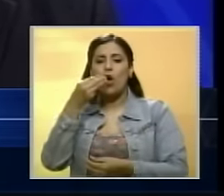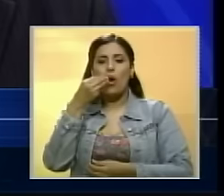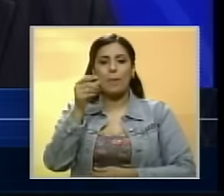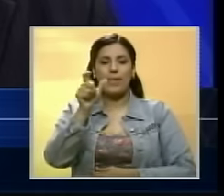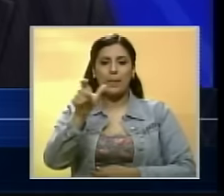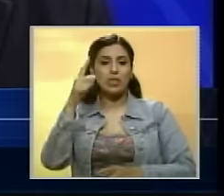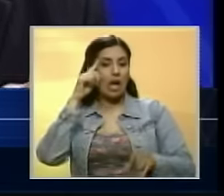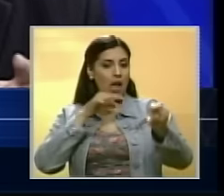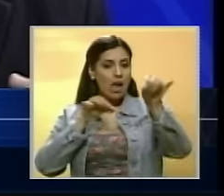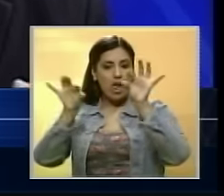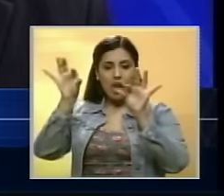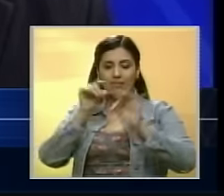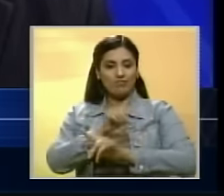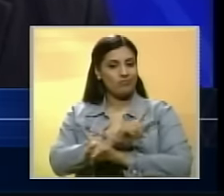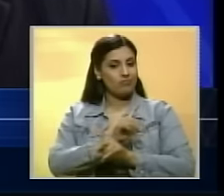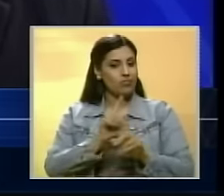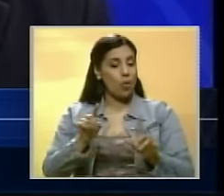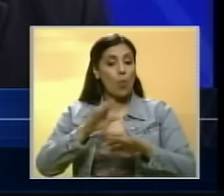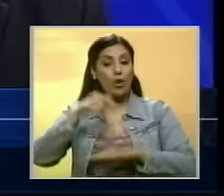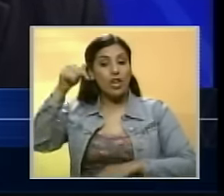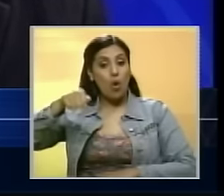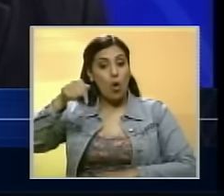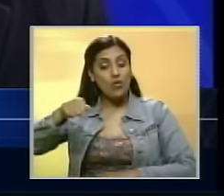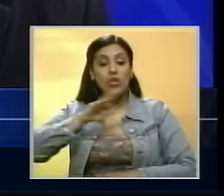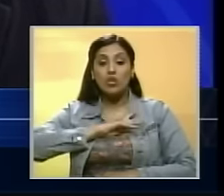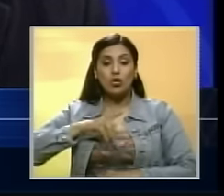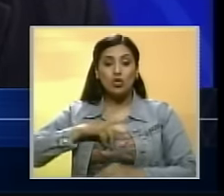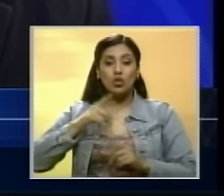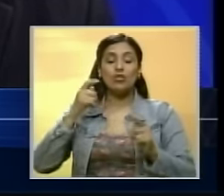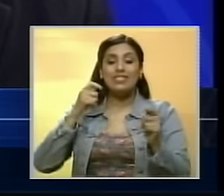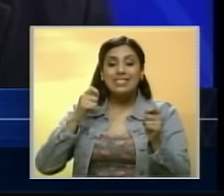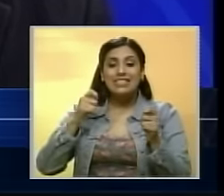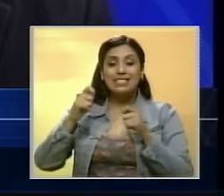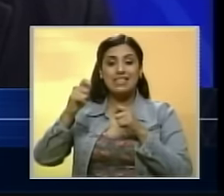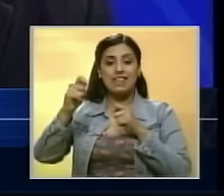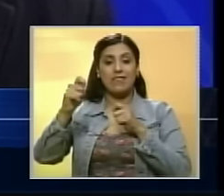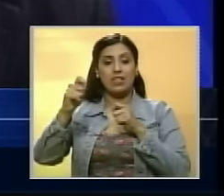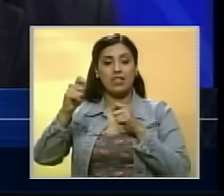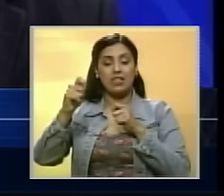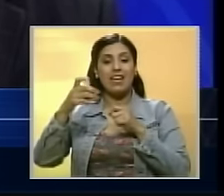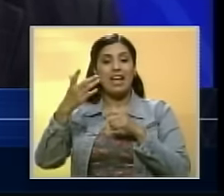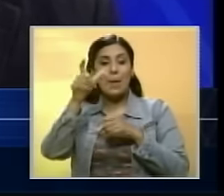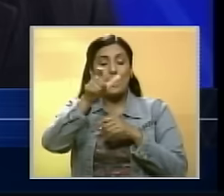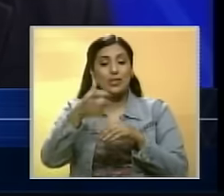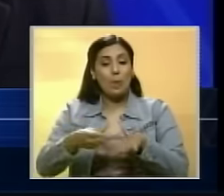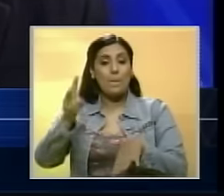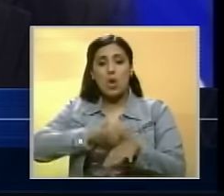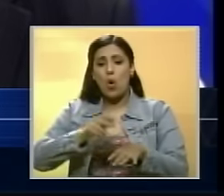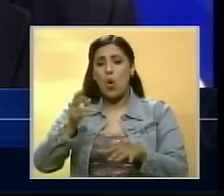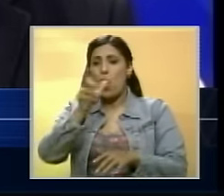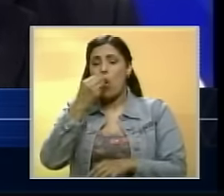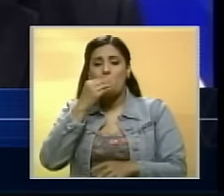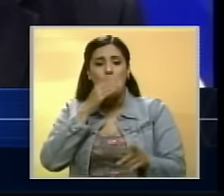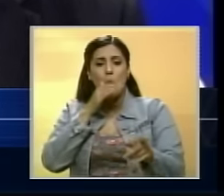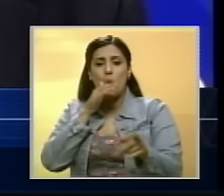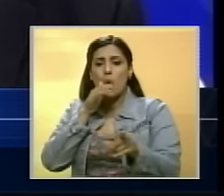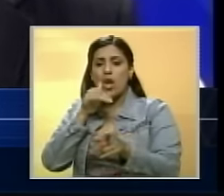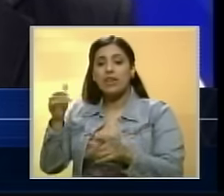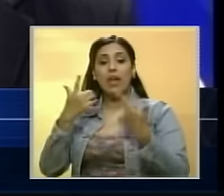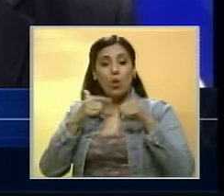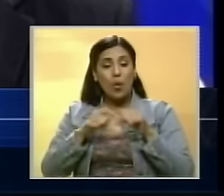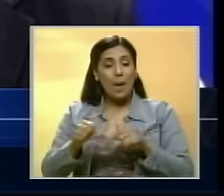que ellos consideran porque hoy lo que se está distribuyendo es la escasez y el racionamiento el problema es que no hay